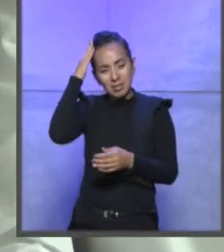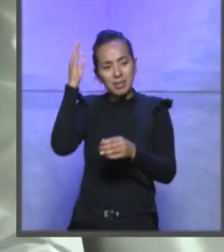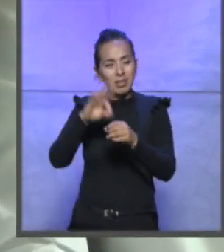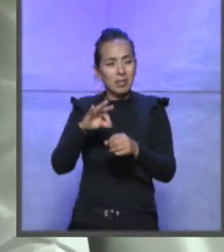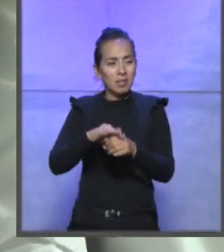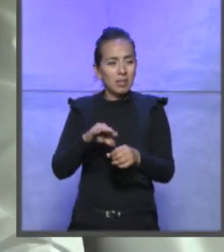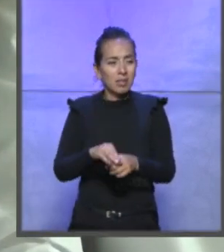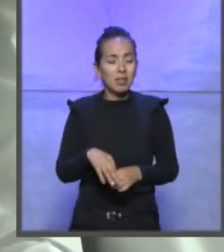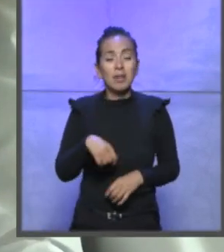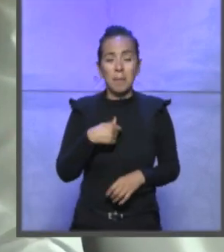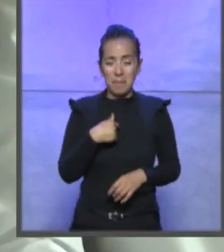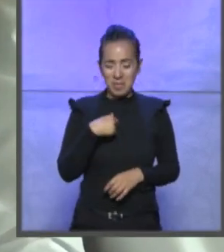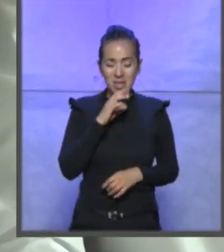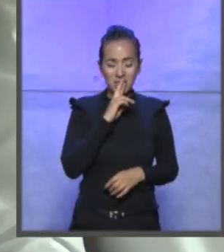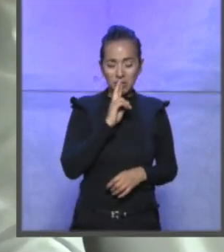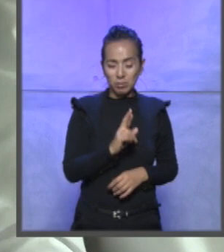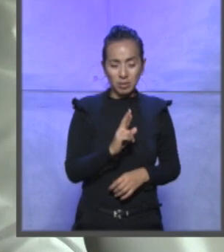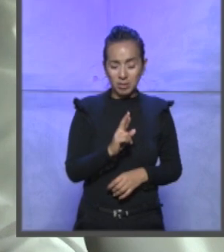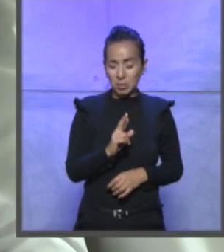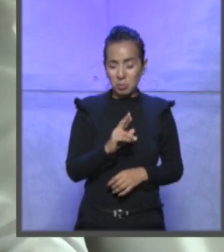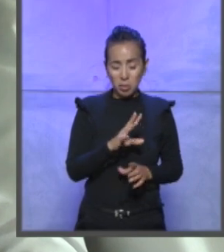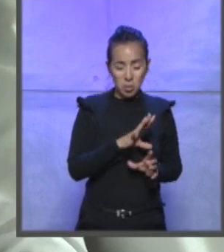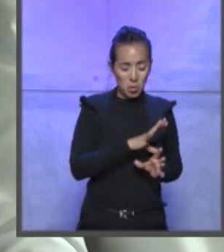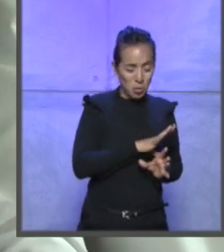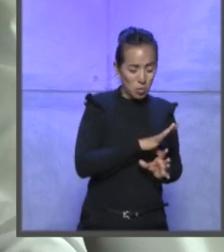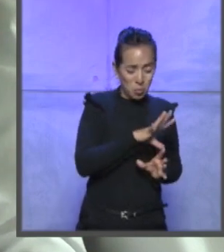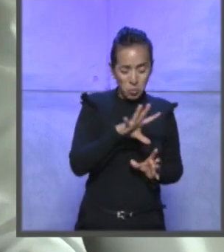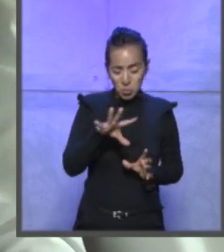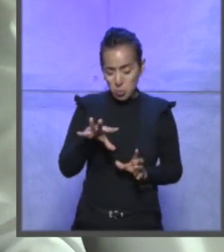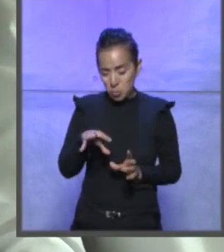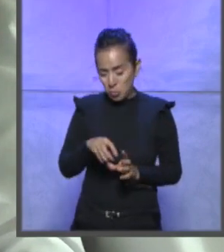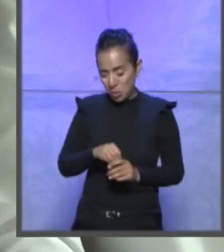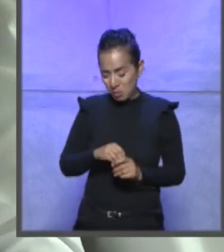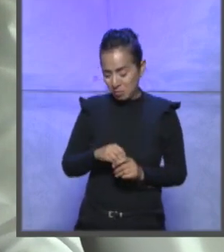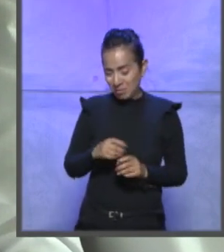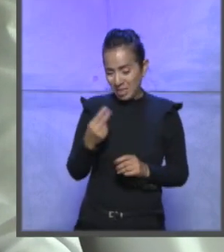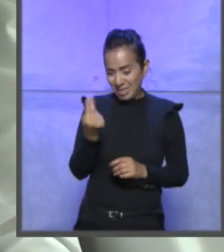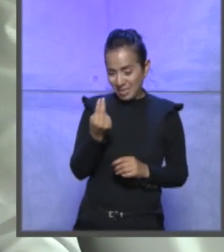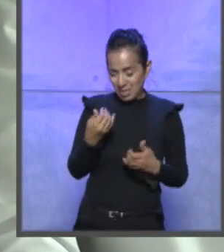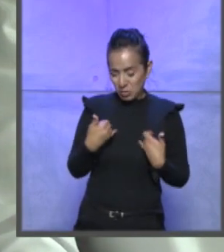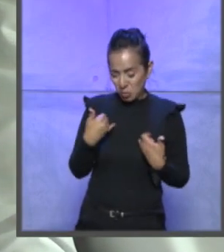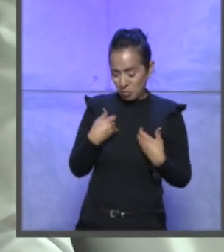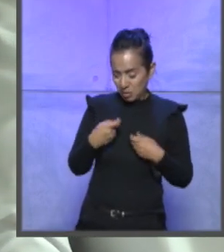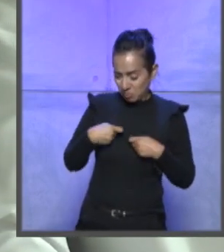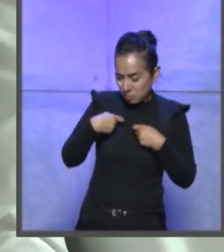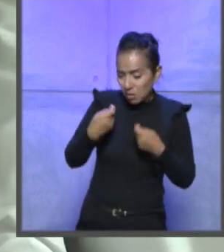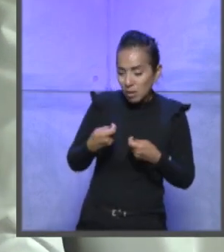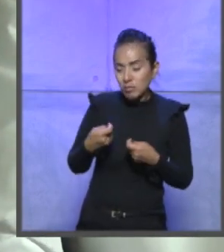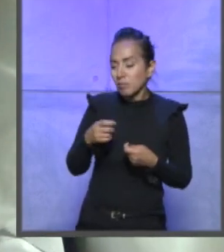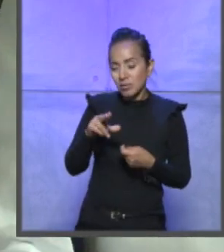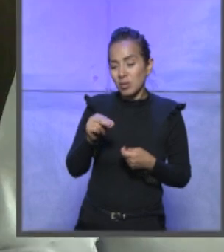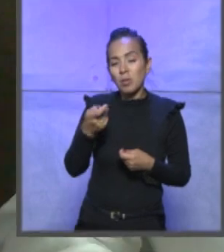Mi respuesta se basa en el que no abarcan completamente nuestras necesidades como jóvenes, pero en cambio, como decía